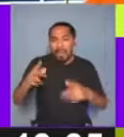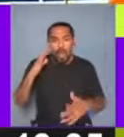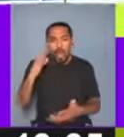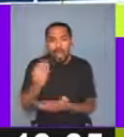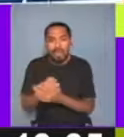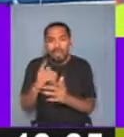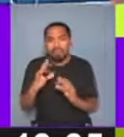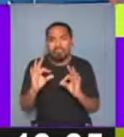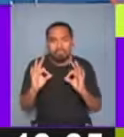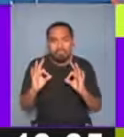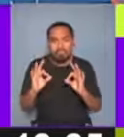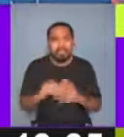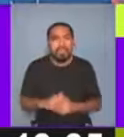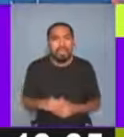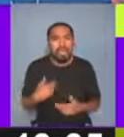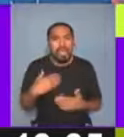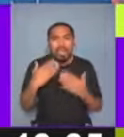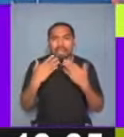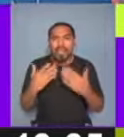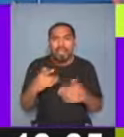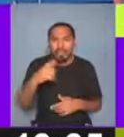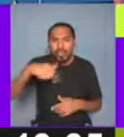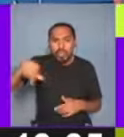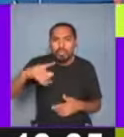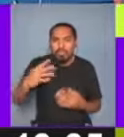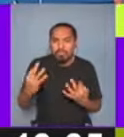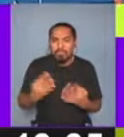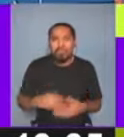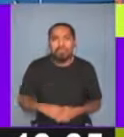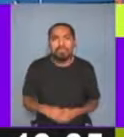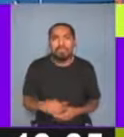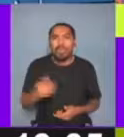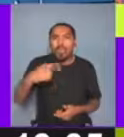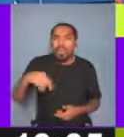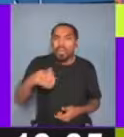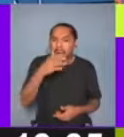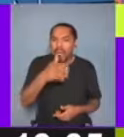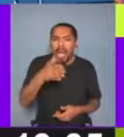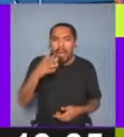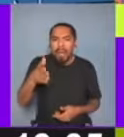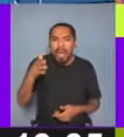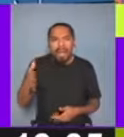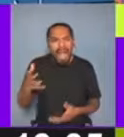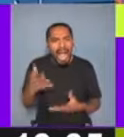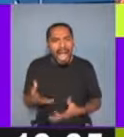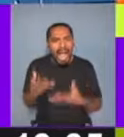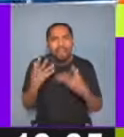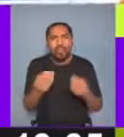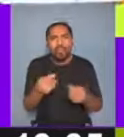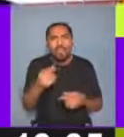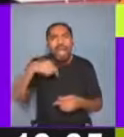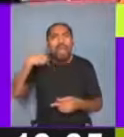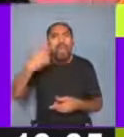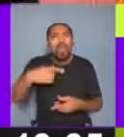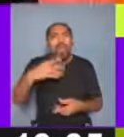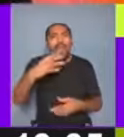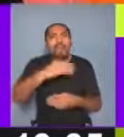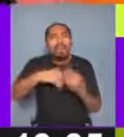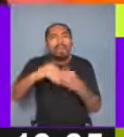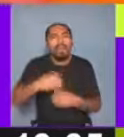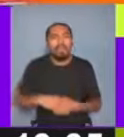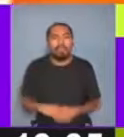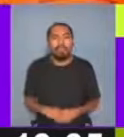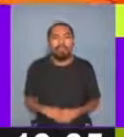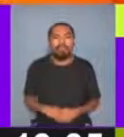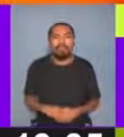que ha salido sola también a hacer esta respuesta a auto audar se decimos nosotros no Nico para pregunt